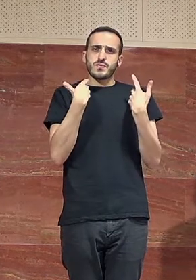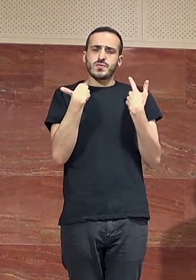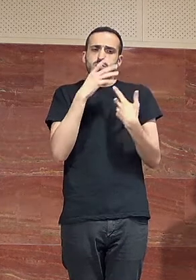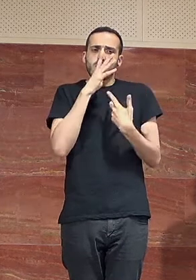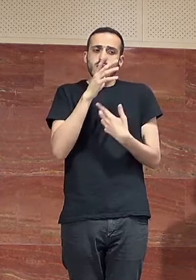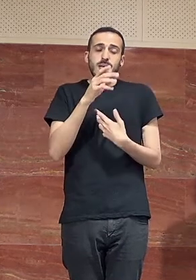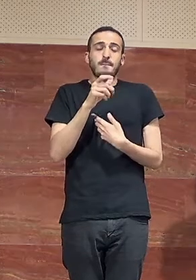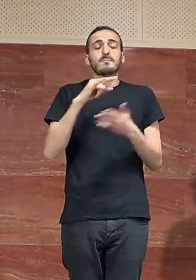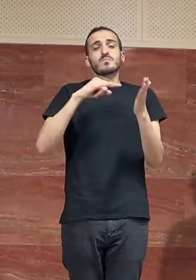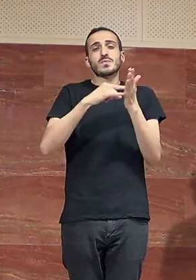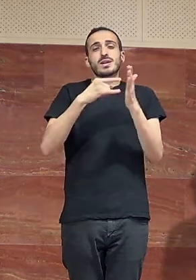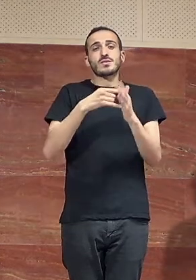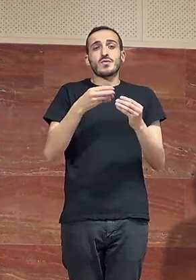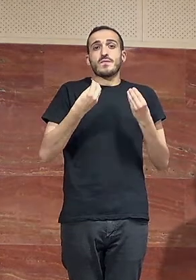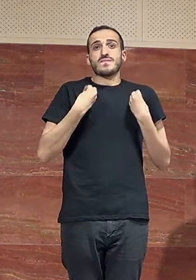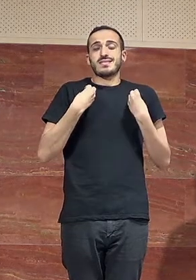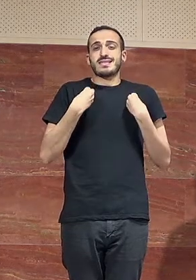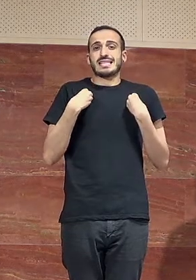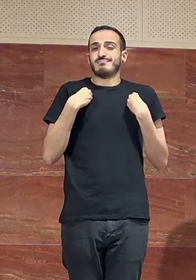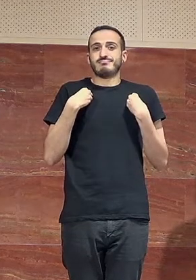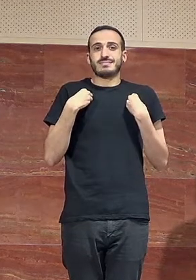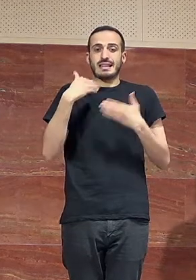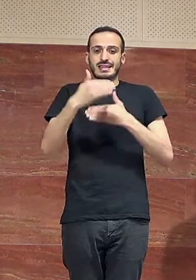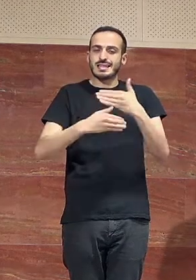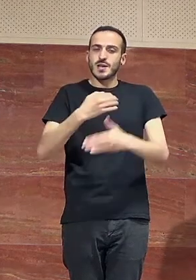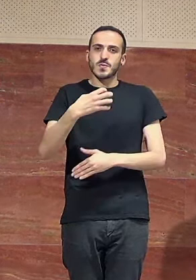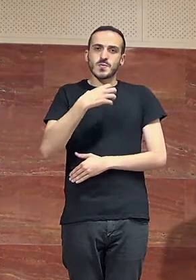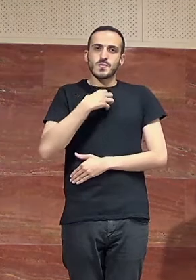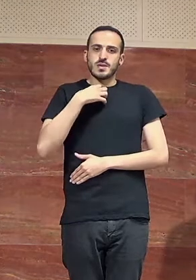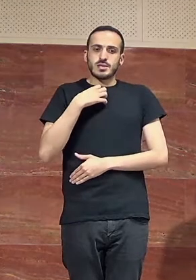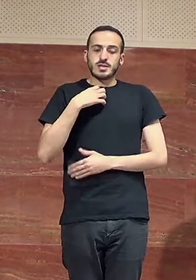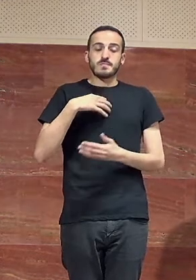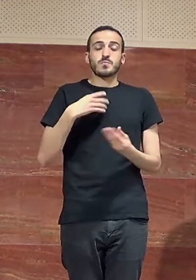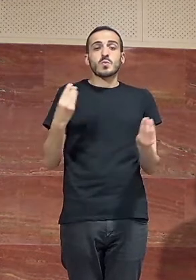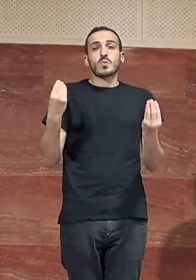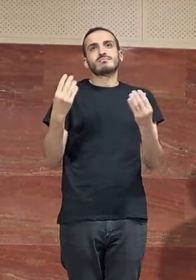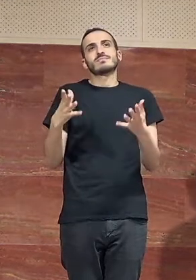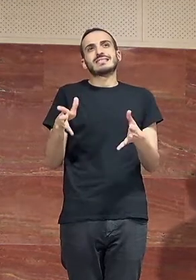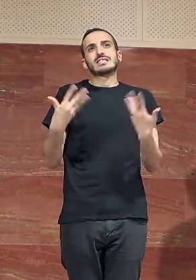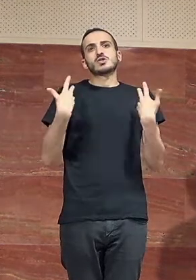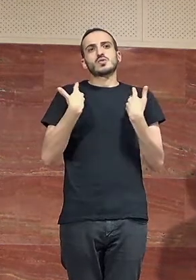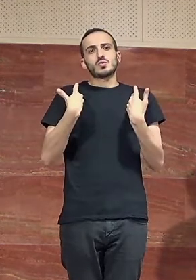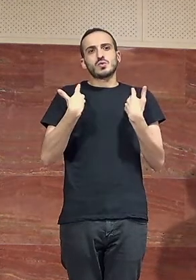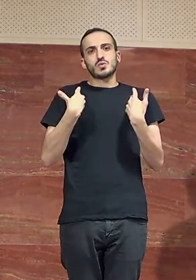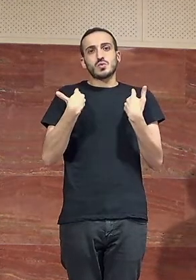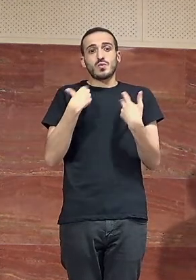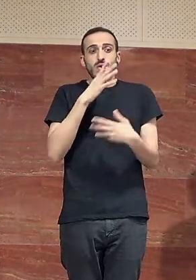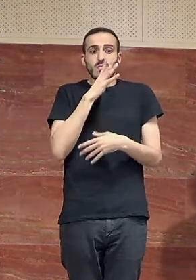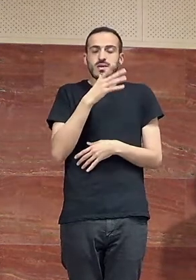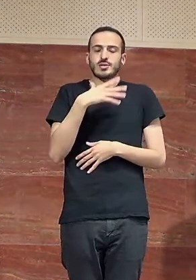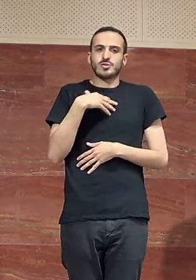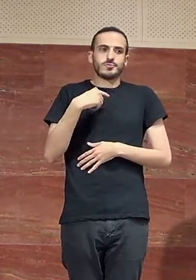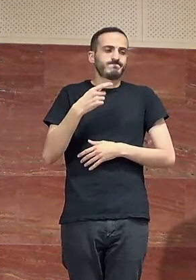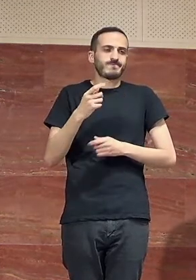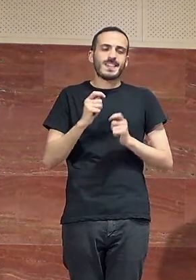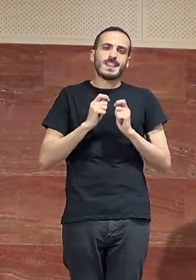su proyecto vital se nos haya confundido con un sufrimiento de carencia que solamente podemos compensar